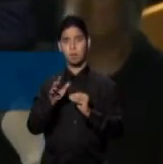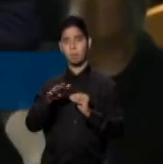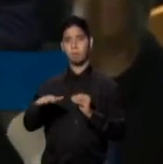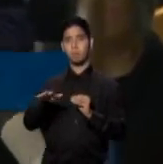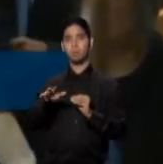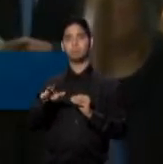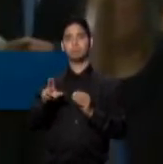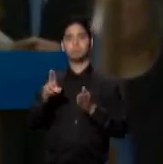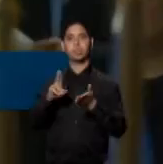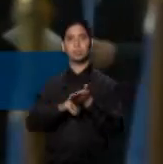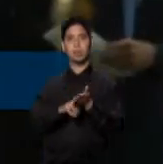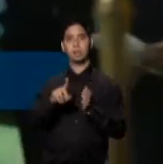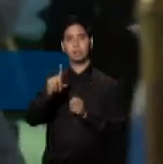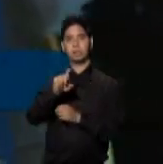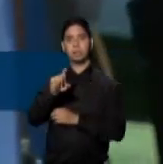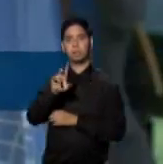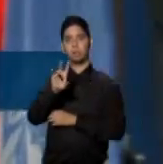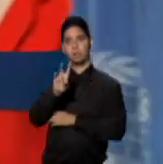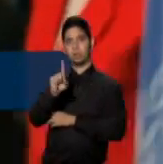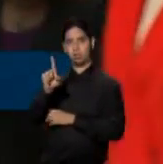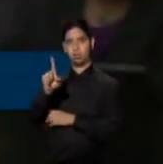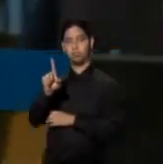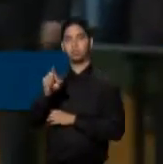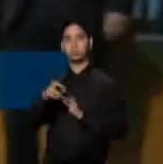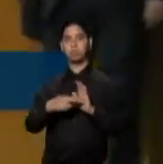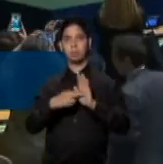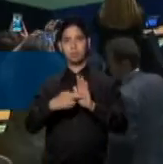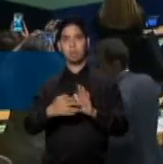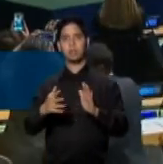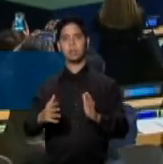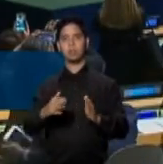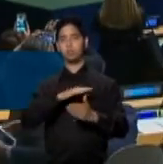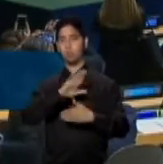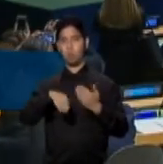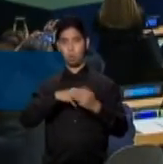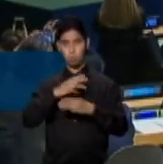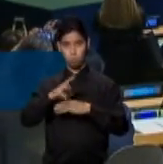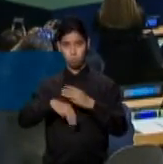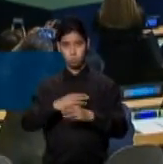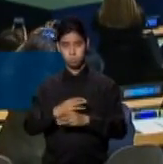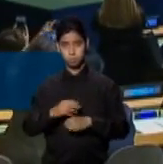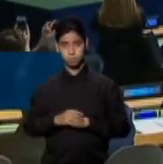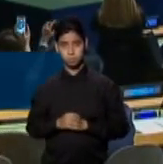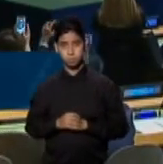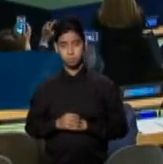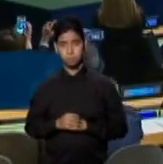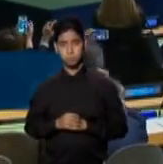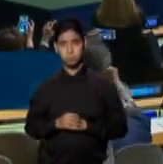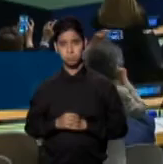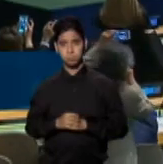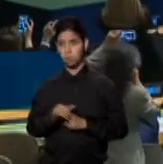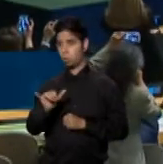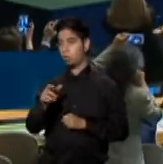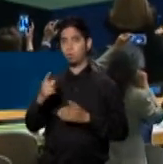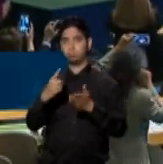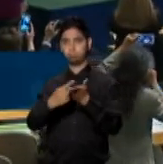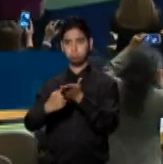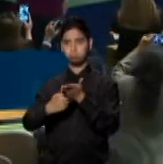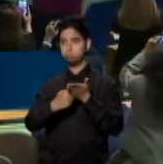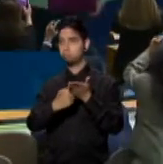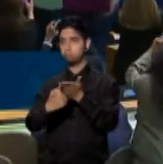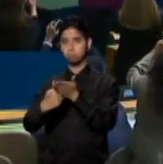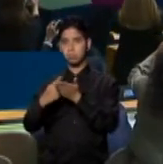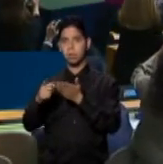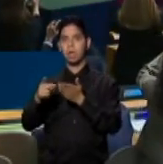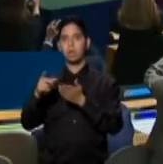la firma de 171 representantes de todo el mundo y recoge el consenso logrado en las conversaciones efectuadas en París